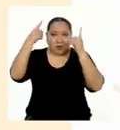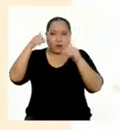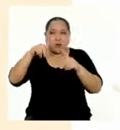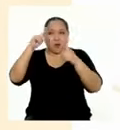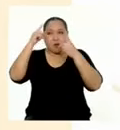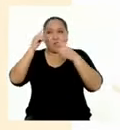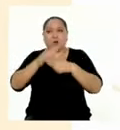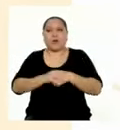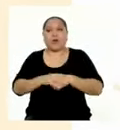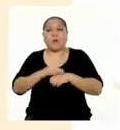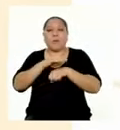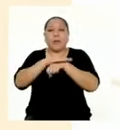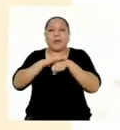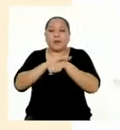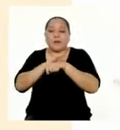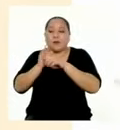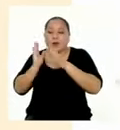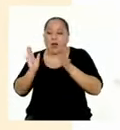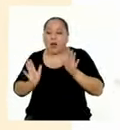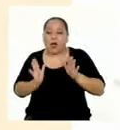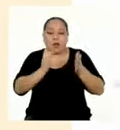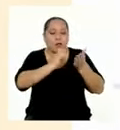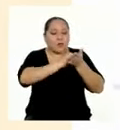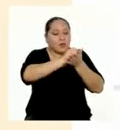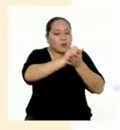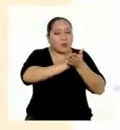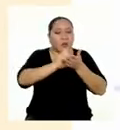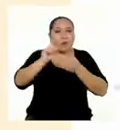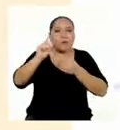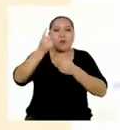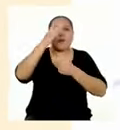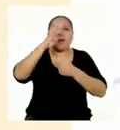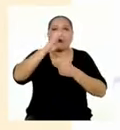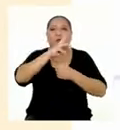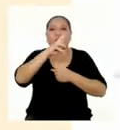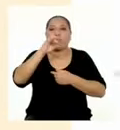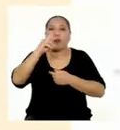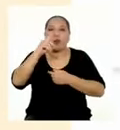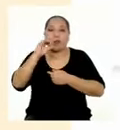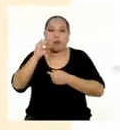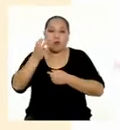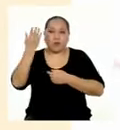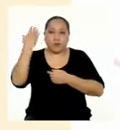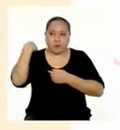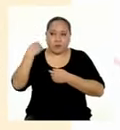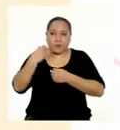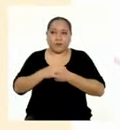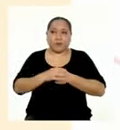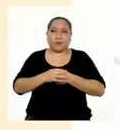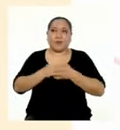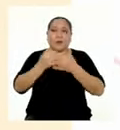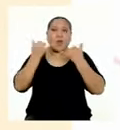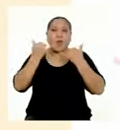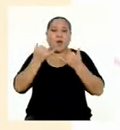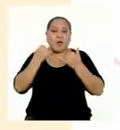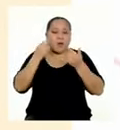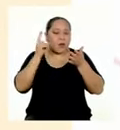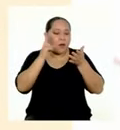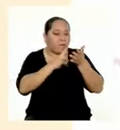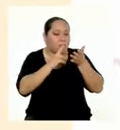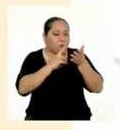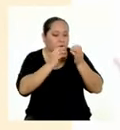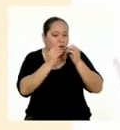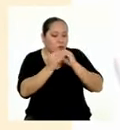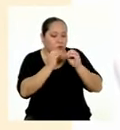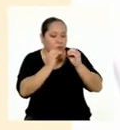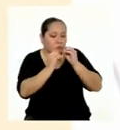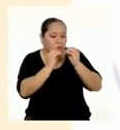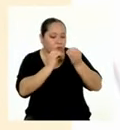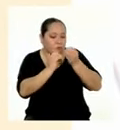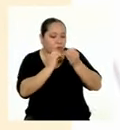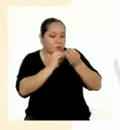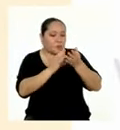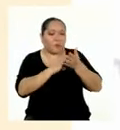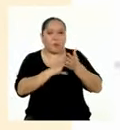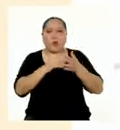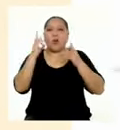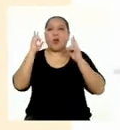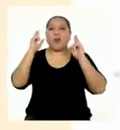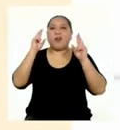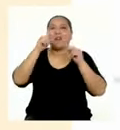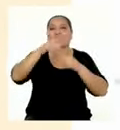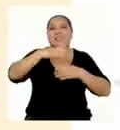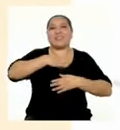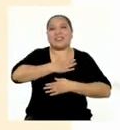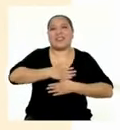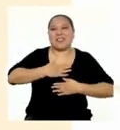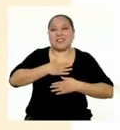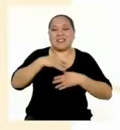acuerdos, planificando y redactando el primer borrador en el último programa y revisándolo para presentarlo el día de hoy. Espero que se